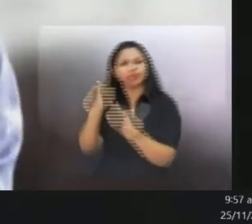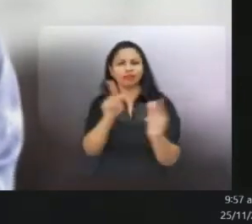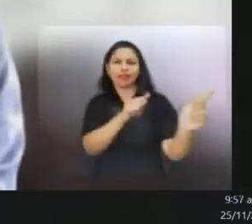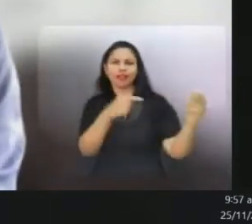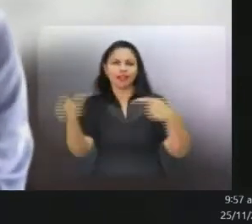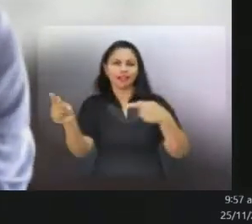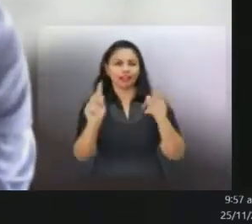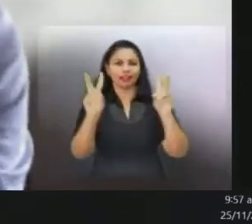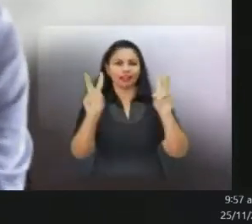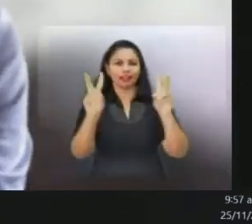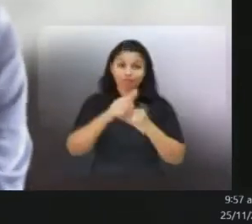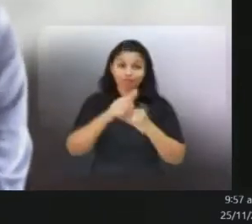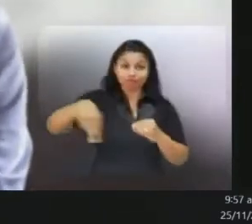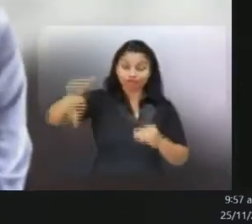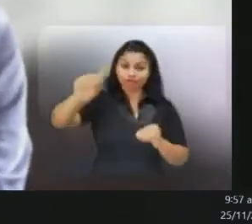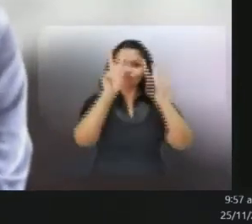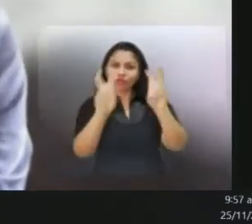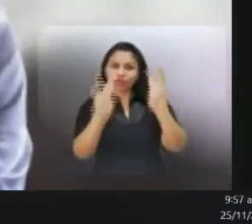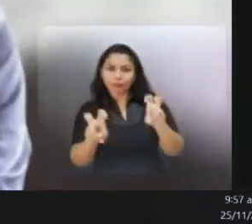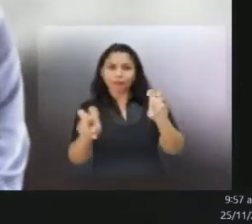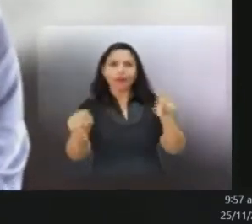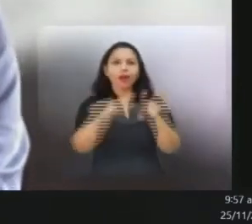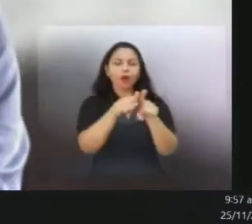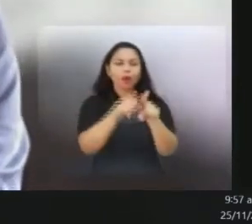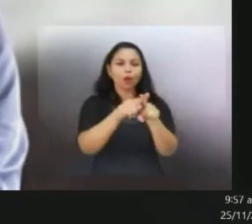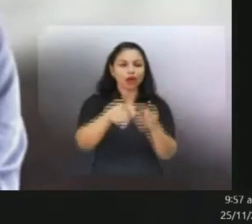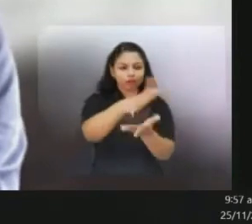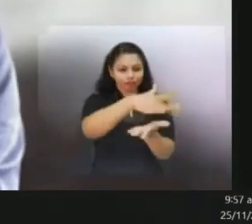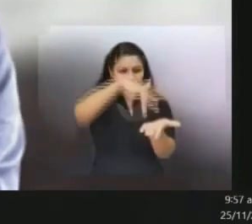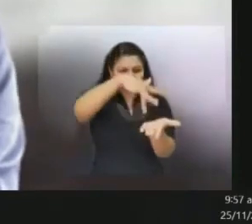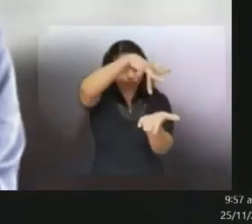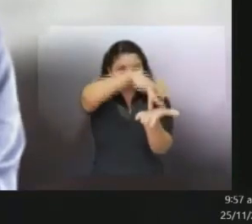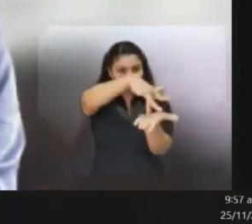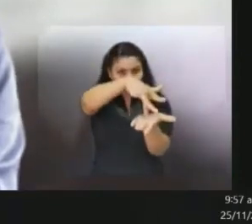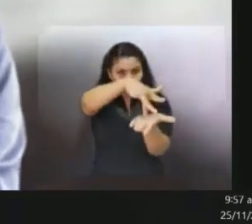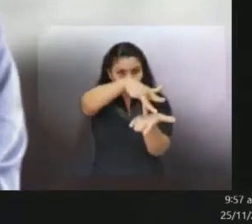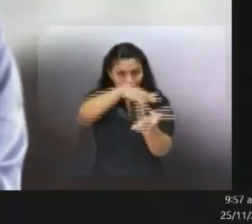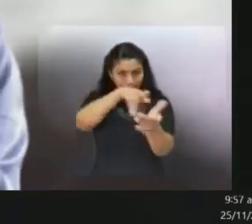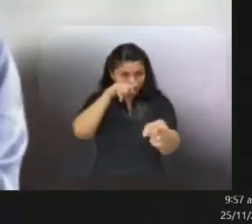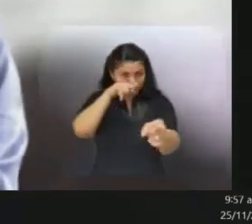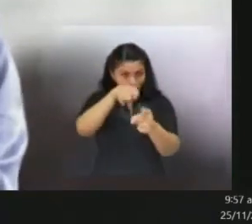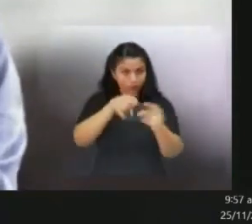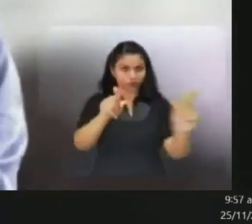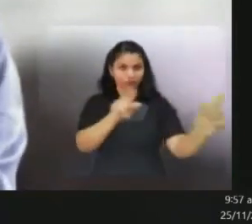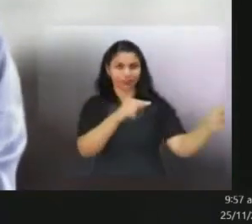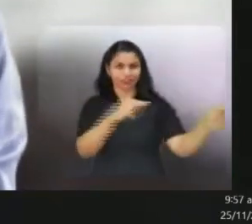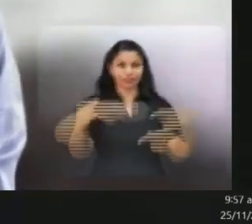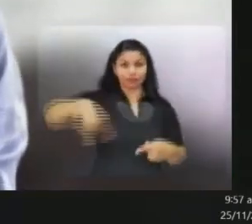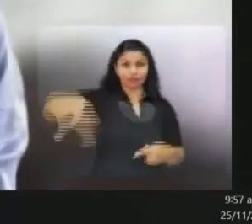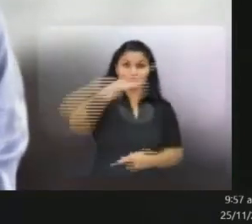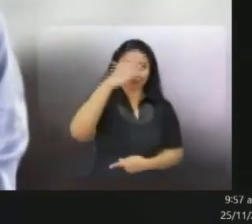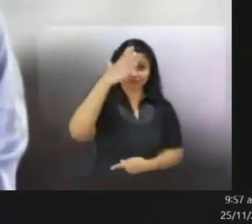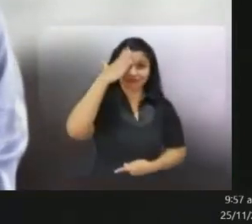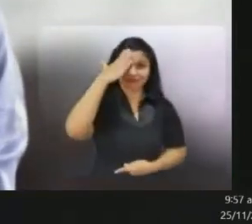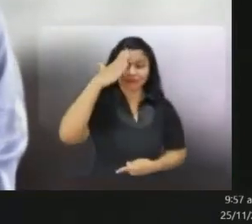en tema y algunos de los ejes principales que tiene este debate, bueno, ustedes saben que